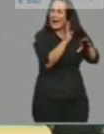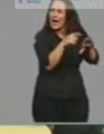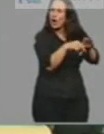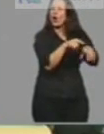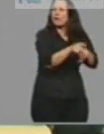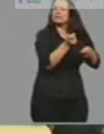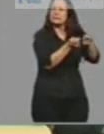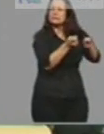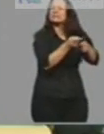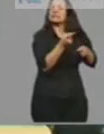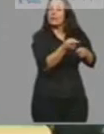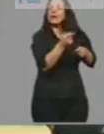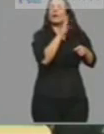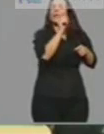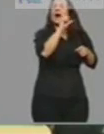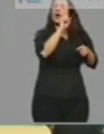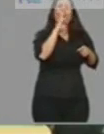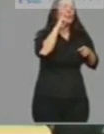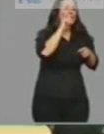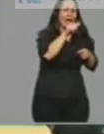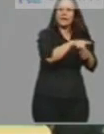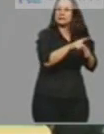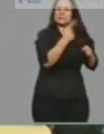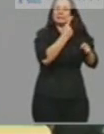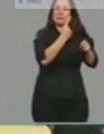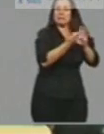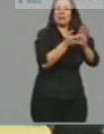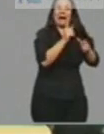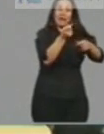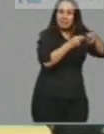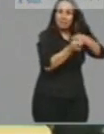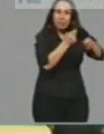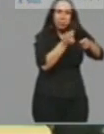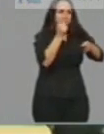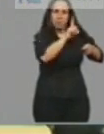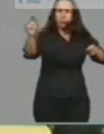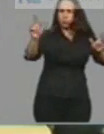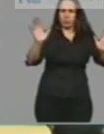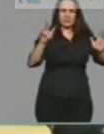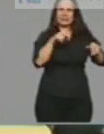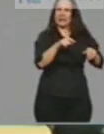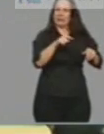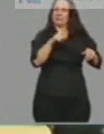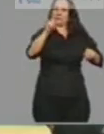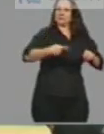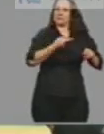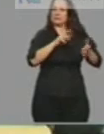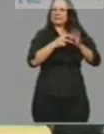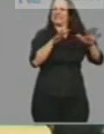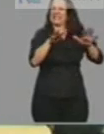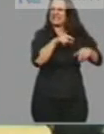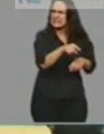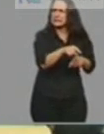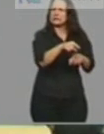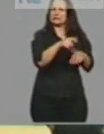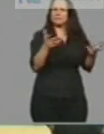eventual fiduciario, el Bacovia, se retira en medio de la negociación, provocando una severa crisis que,